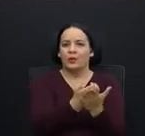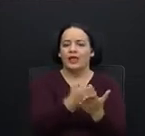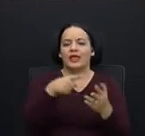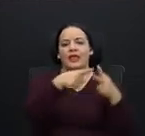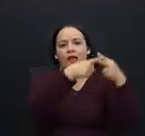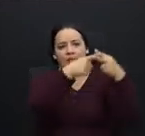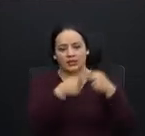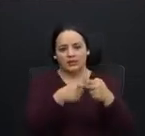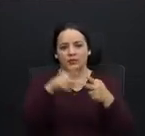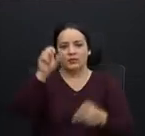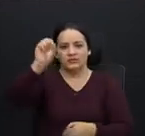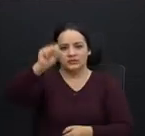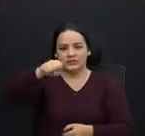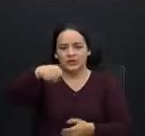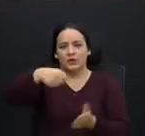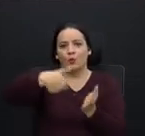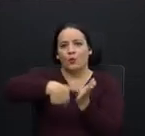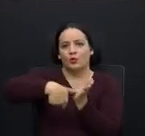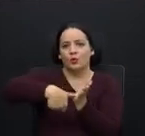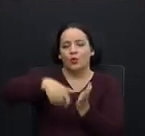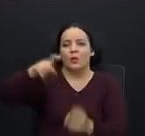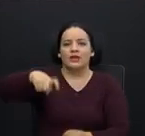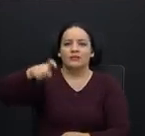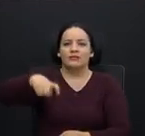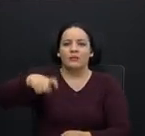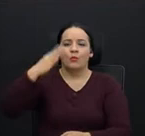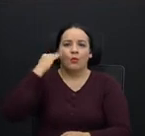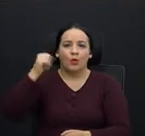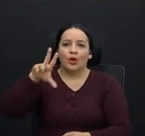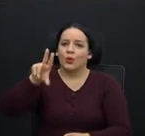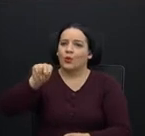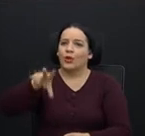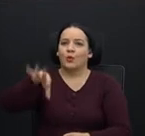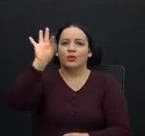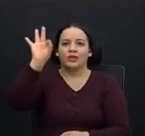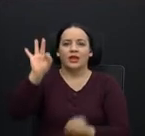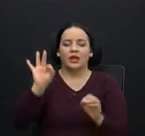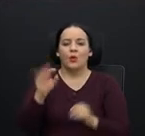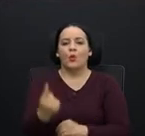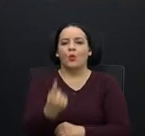sí lo voto porque es necesario y porque no encontré una sola